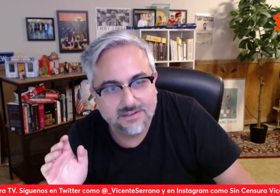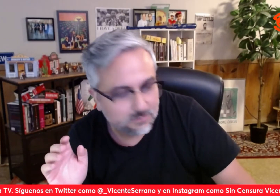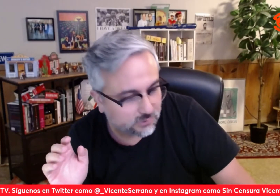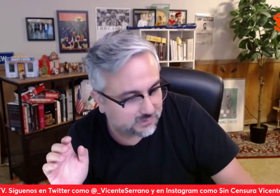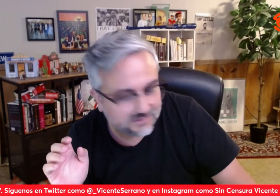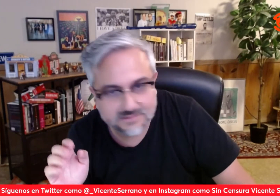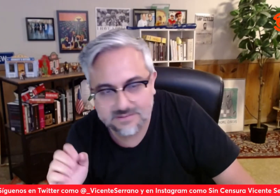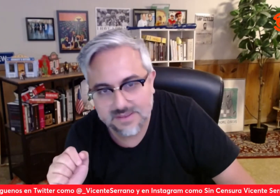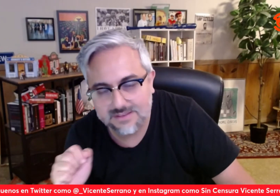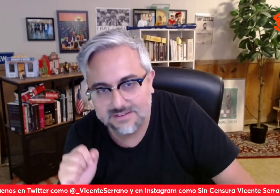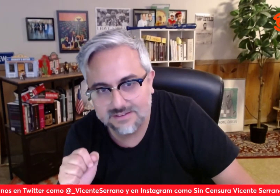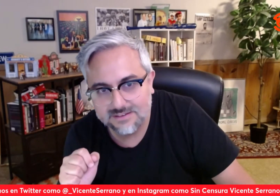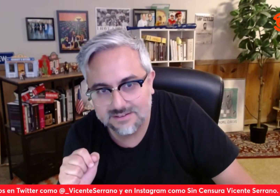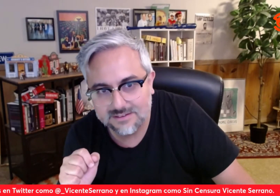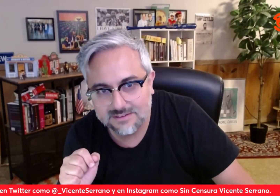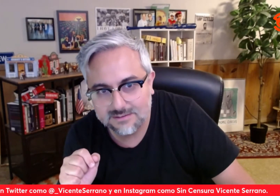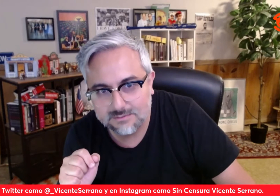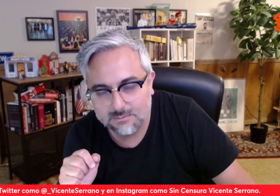detallan, pues es